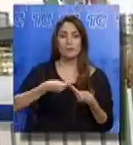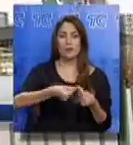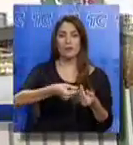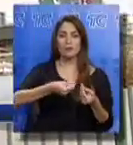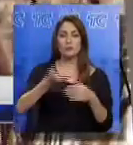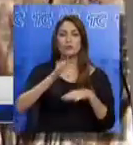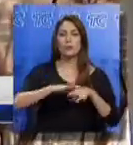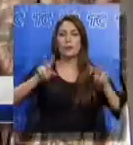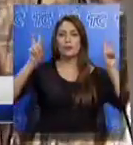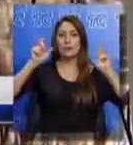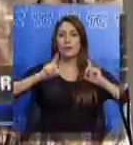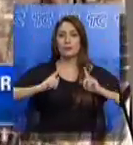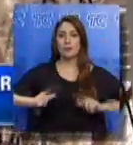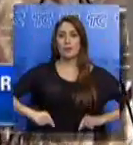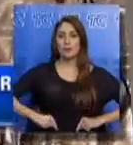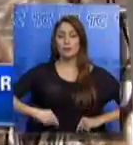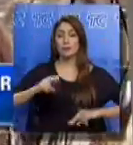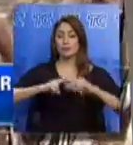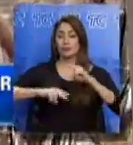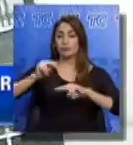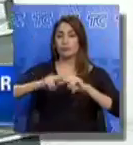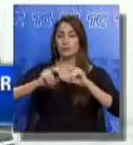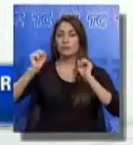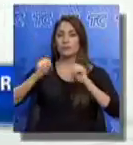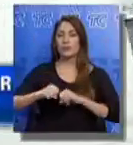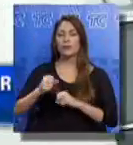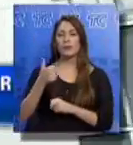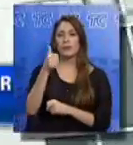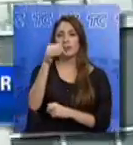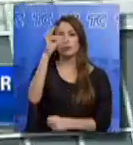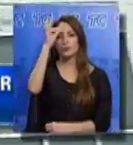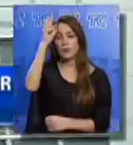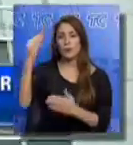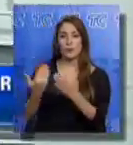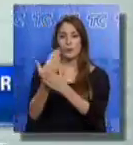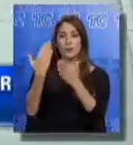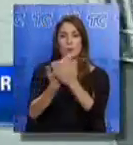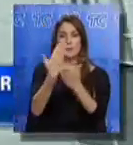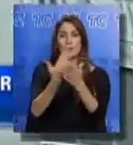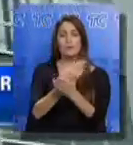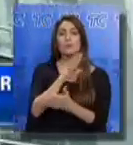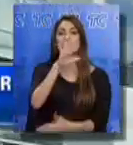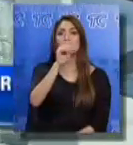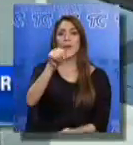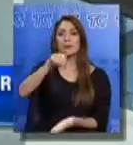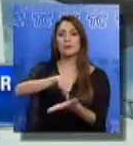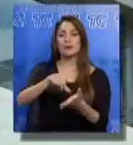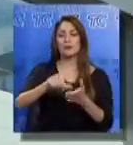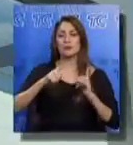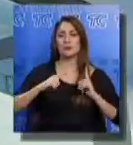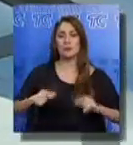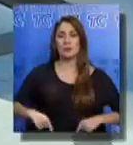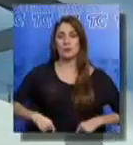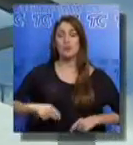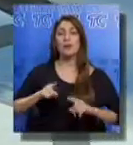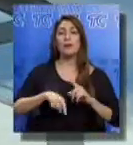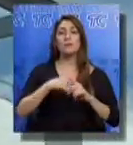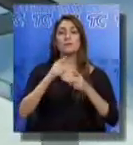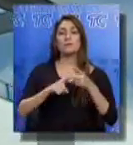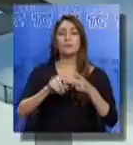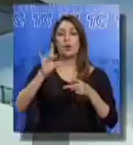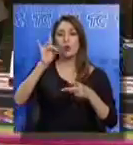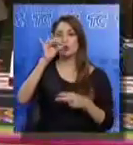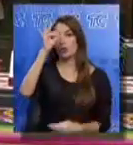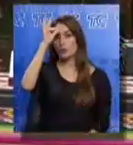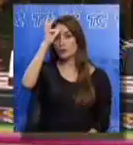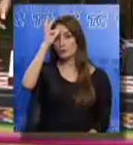de salud y solo en infraestructura permitió construir 10 hospitales y 50 centros de salud. Además, otros